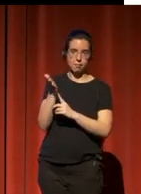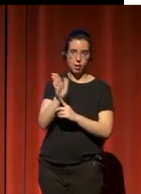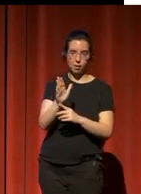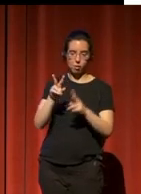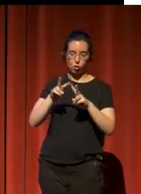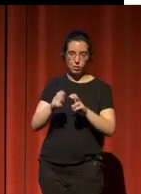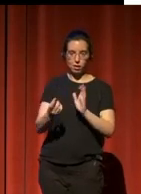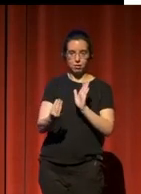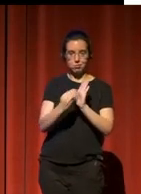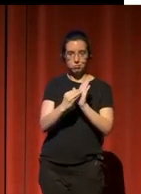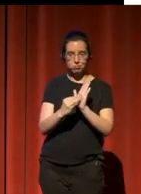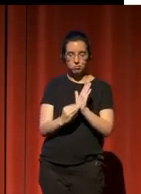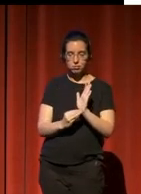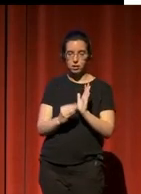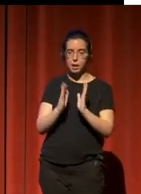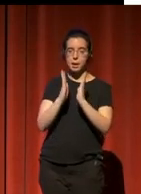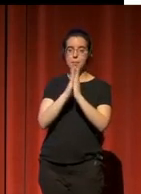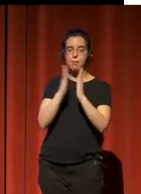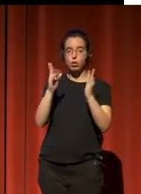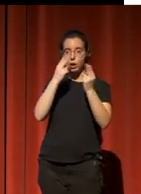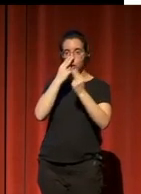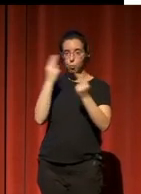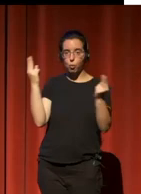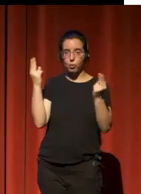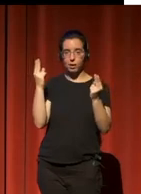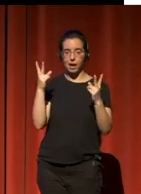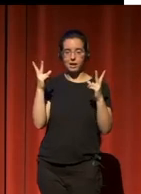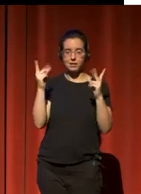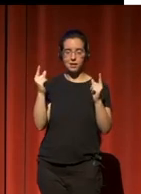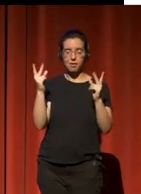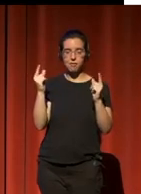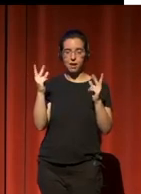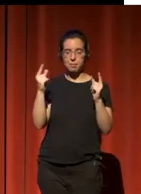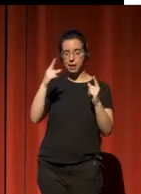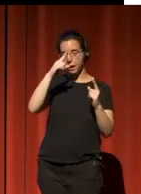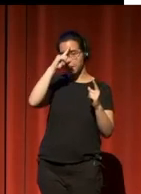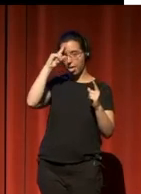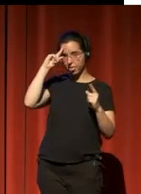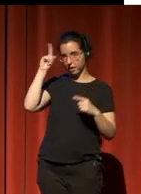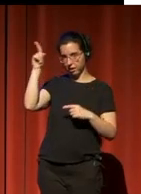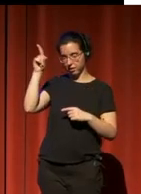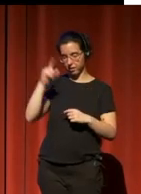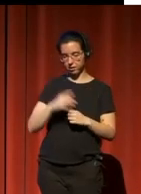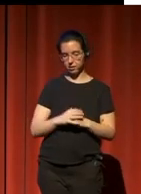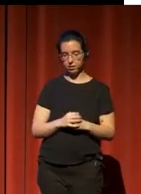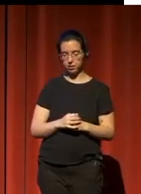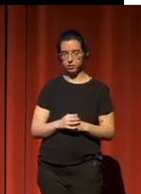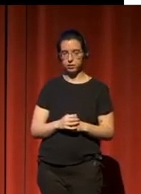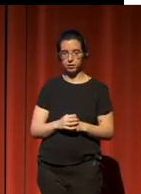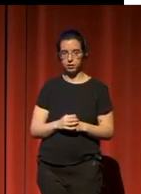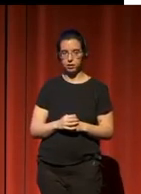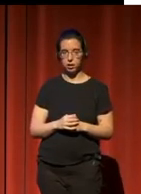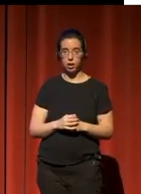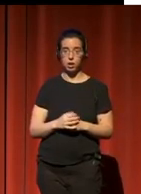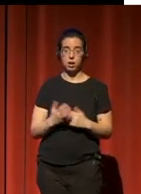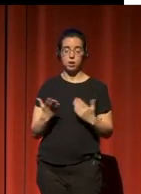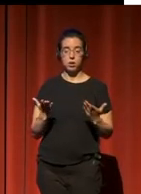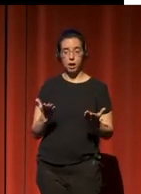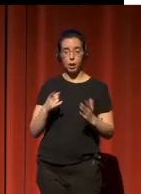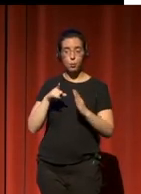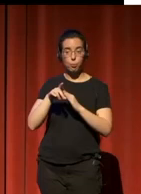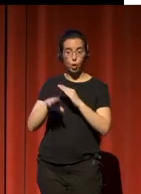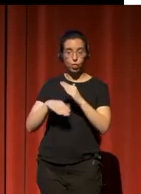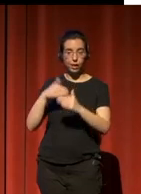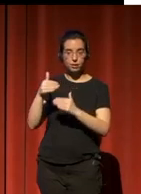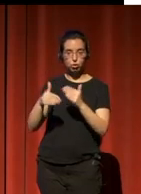investigación es la biblioteca pública de San Fermín en en Madrid e son procesos